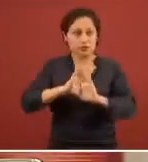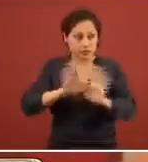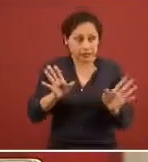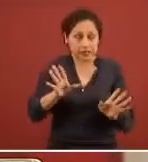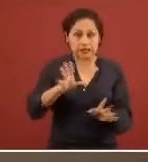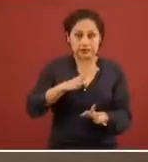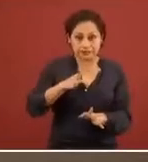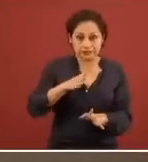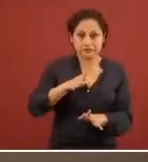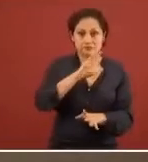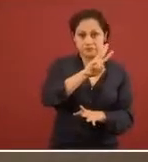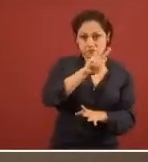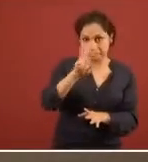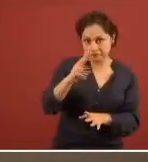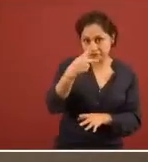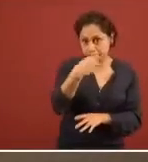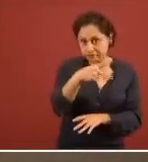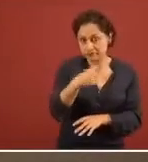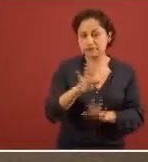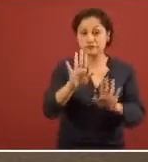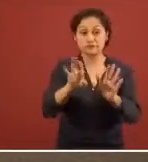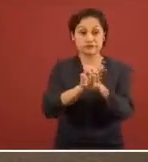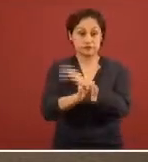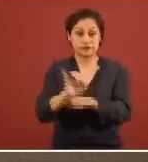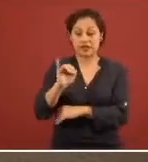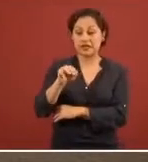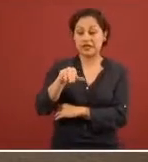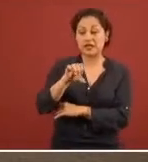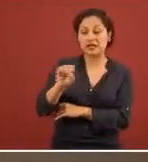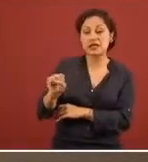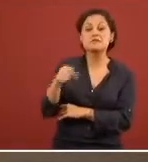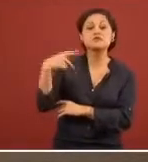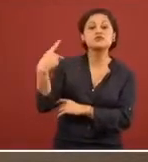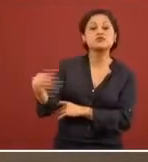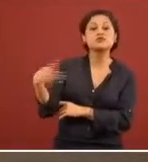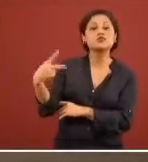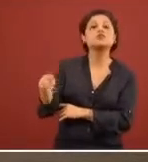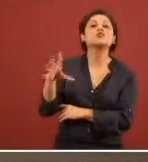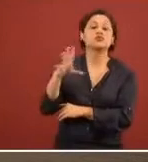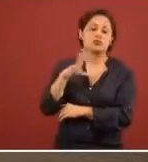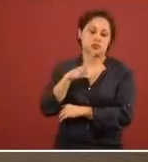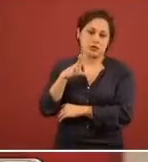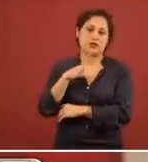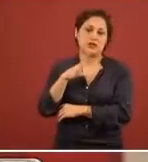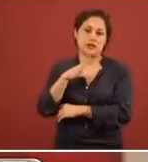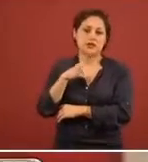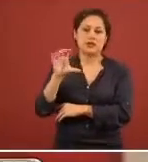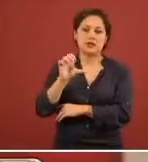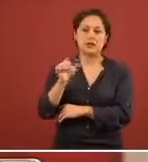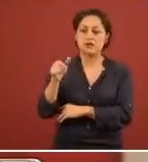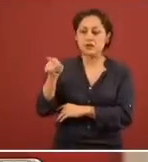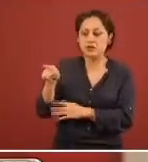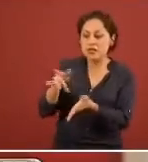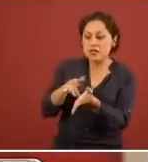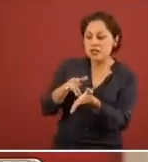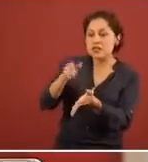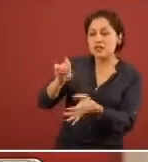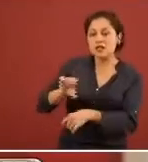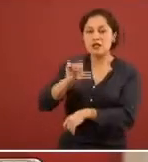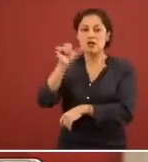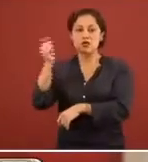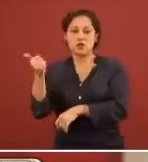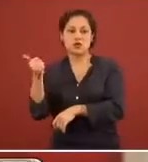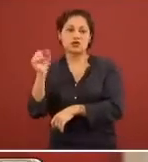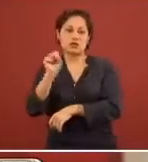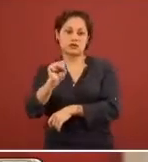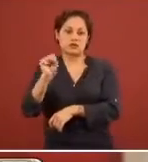plataforma. El IMSS, por ejemplo, tiene una plataforma en sí misma, de hecho la que inspiró el desarrollo de esta otra plataforma administrada